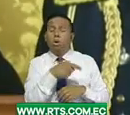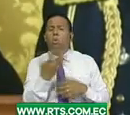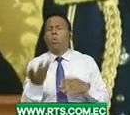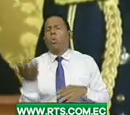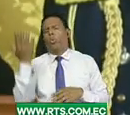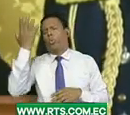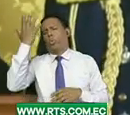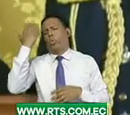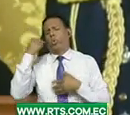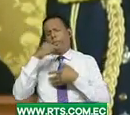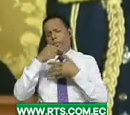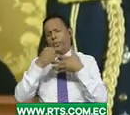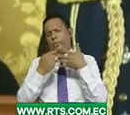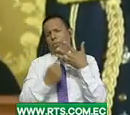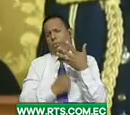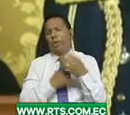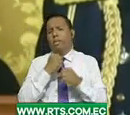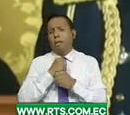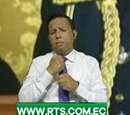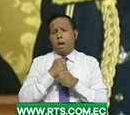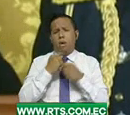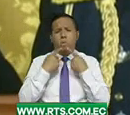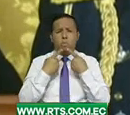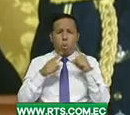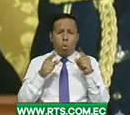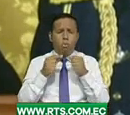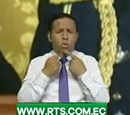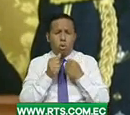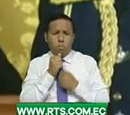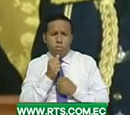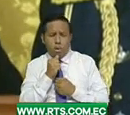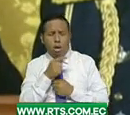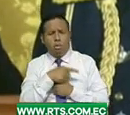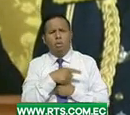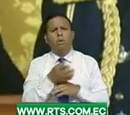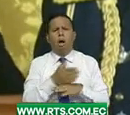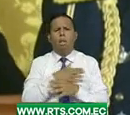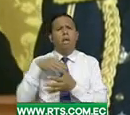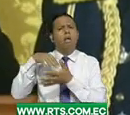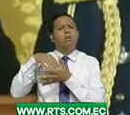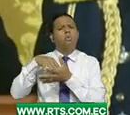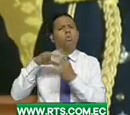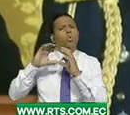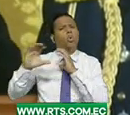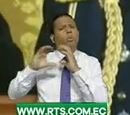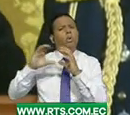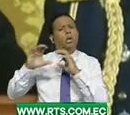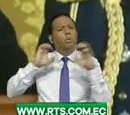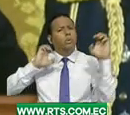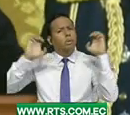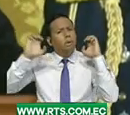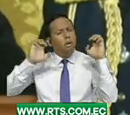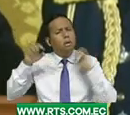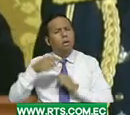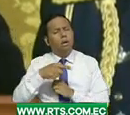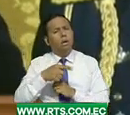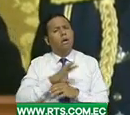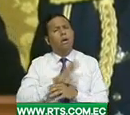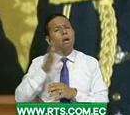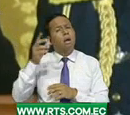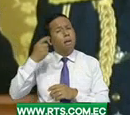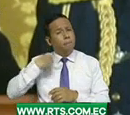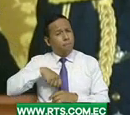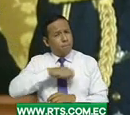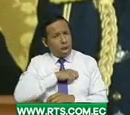en los sectores público y privado y ha realizado estudios de comunicación estratégica en España y en los